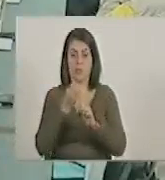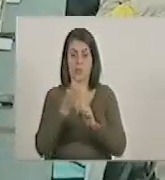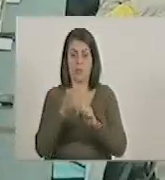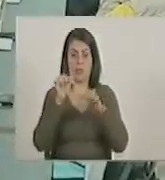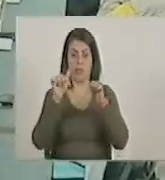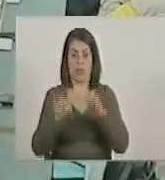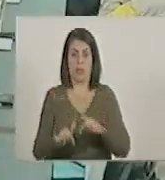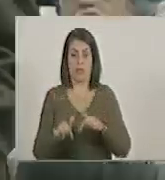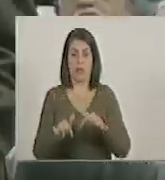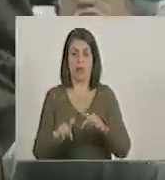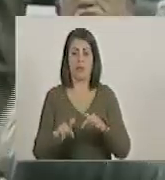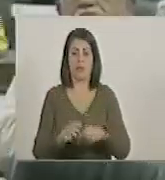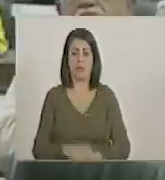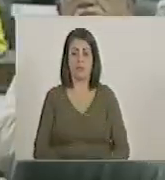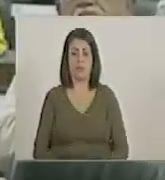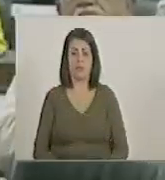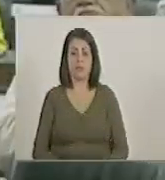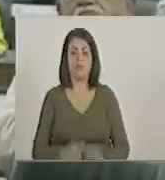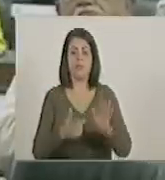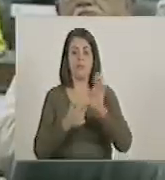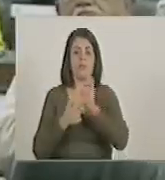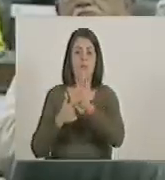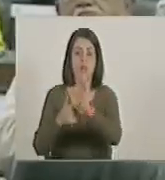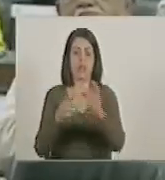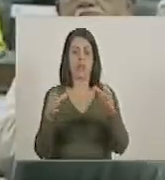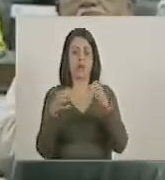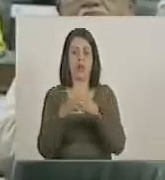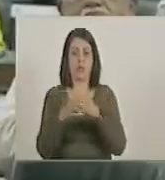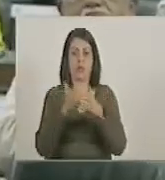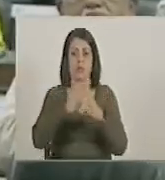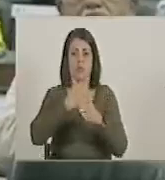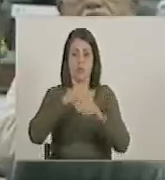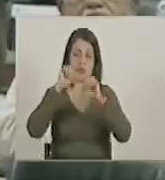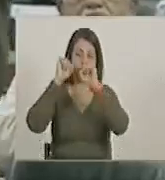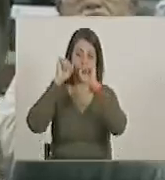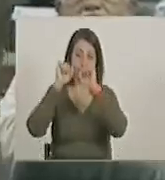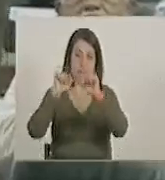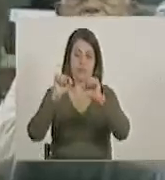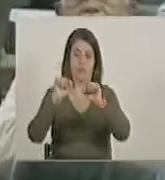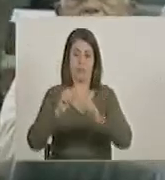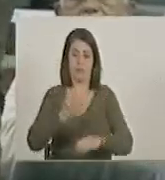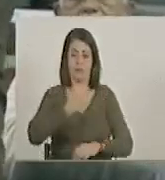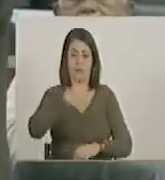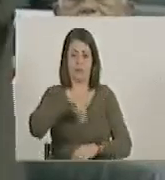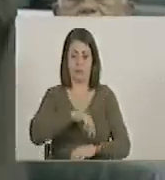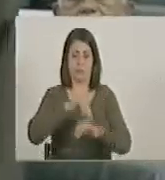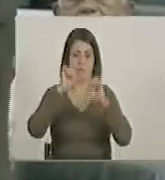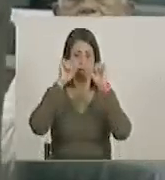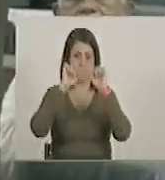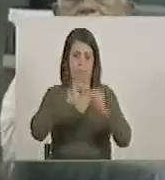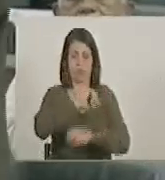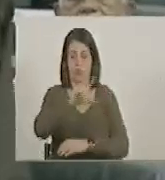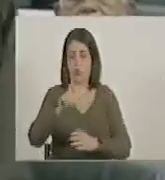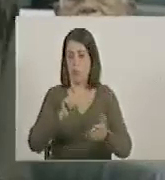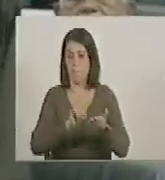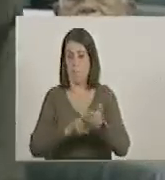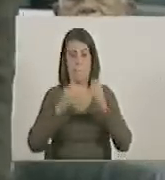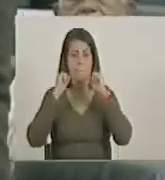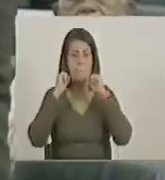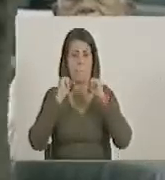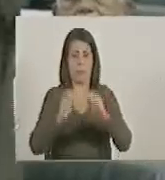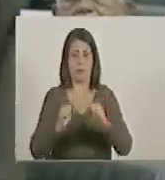que esta Cámara manifieste nuestro repudio y nuestro rechazo